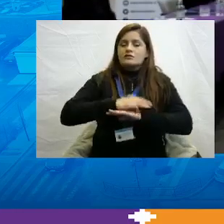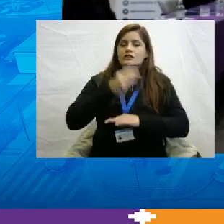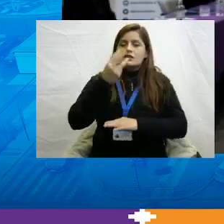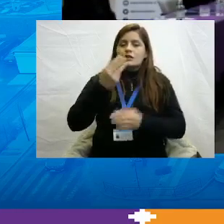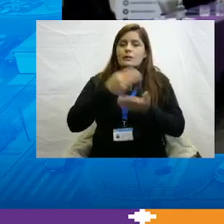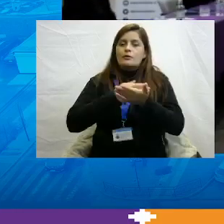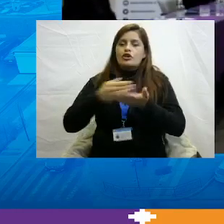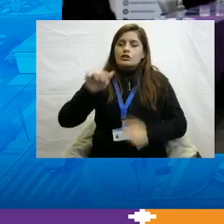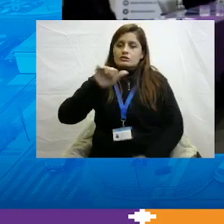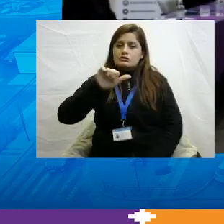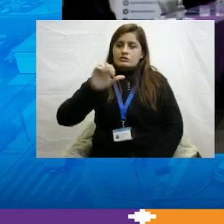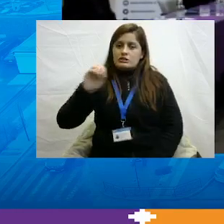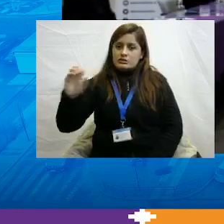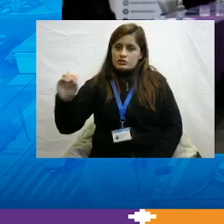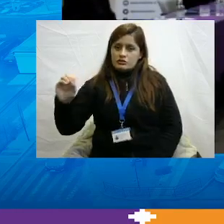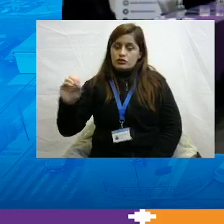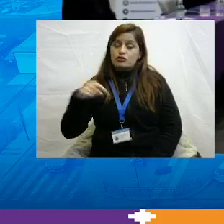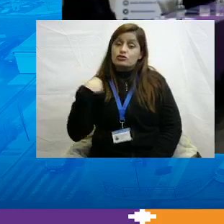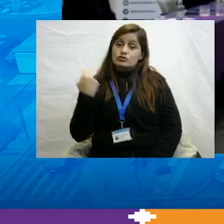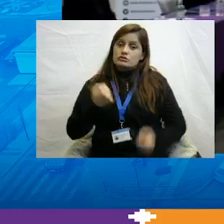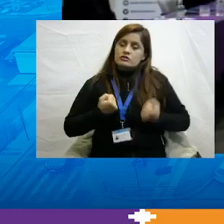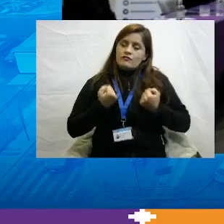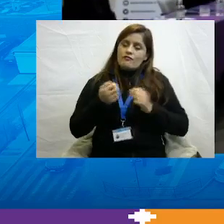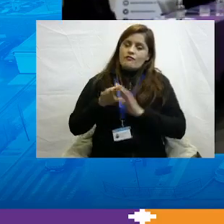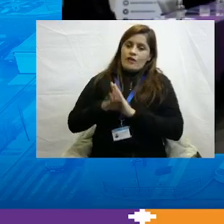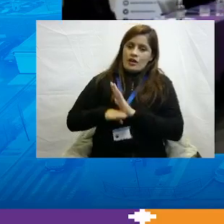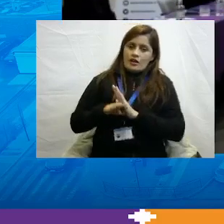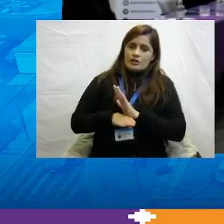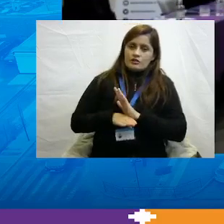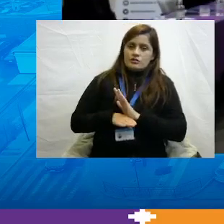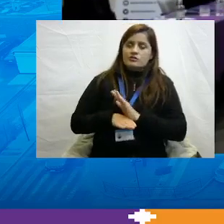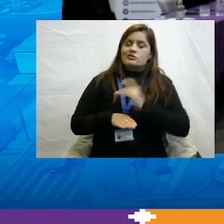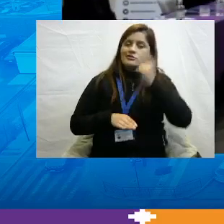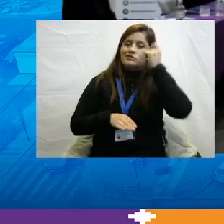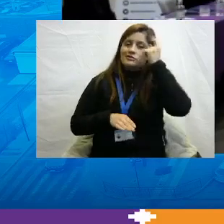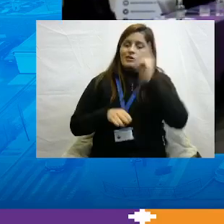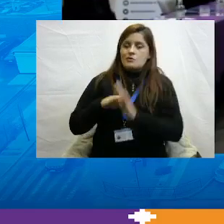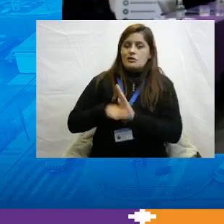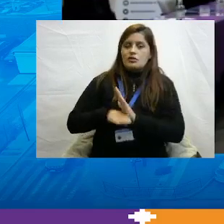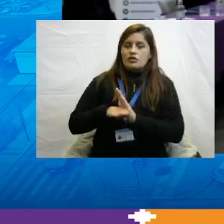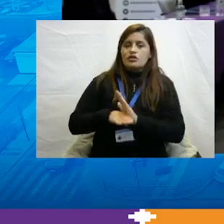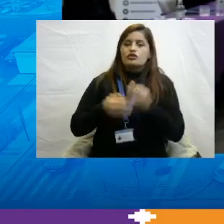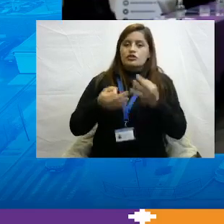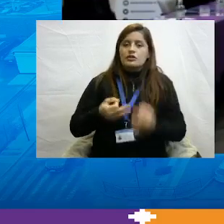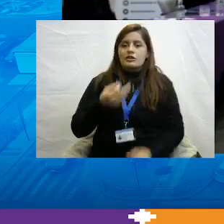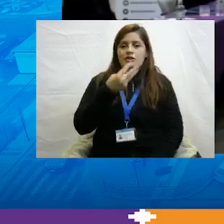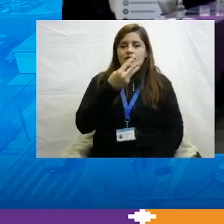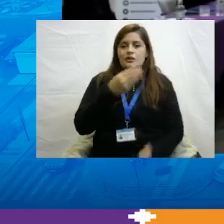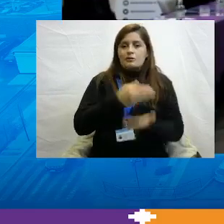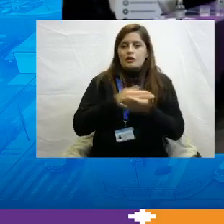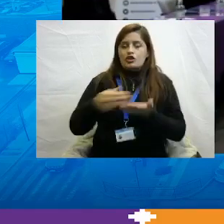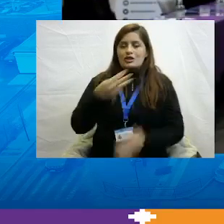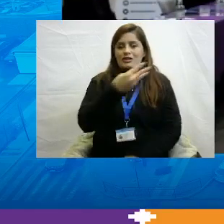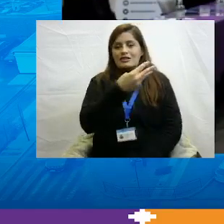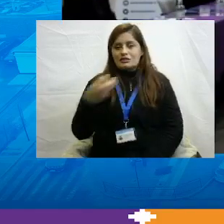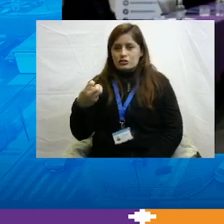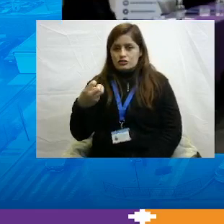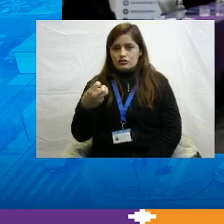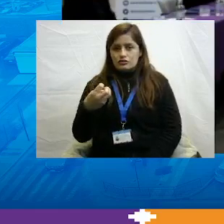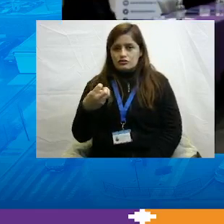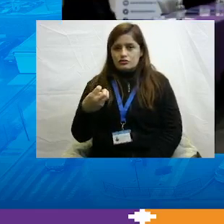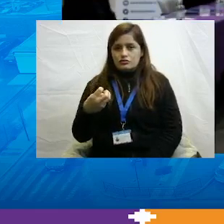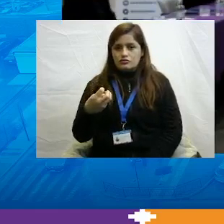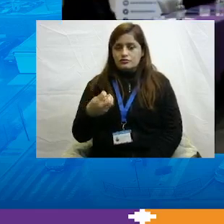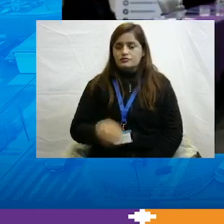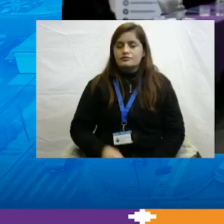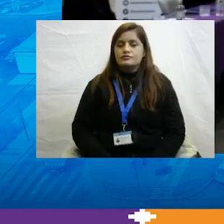3.600.000. Nosotros, intentando bajar esa cifra, porque entendíamos que era menos, llegamos a la conciliación de 3.300.000, bajando 300.000 pesos, que